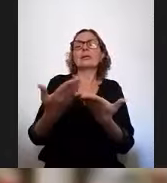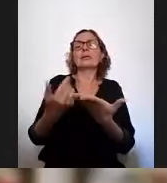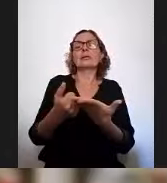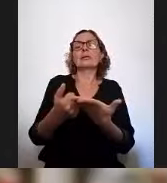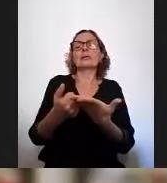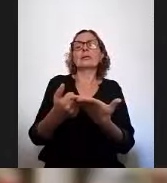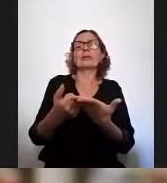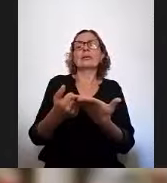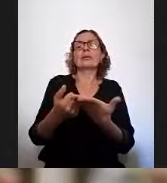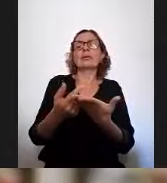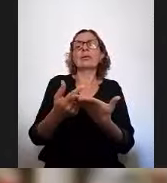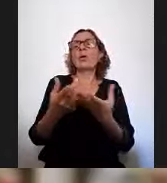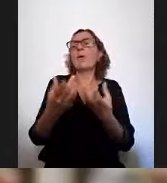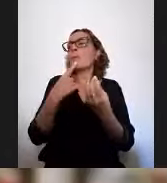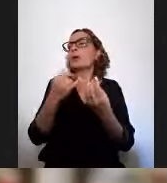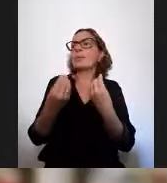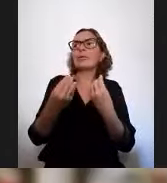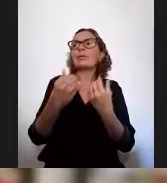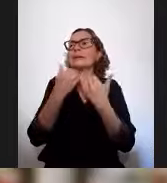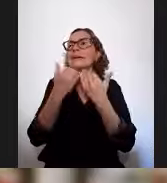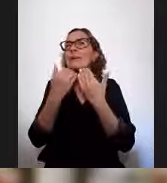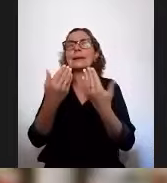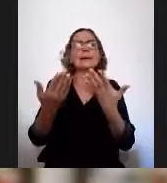los dolores. Entonces, estos son